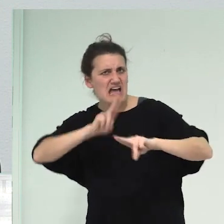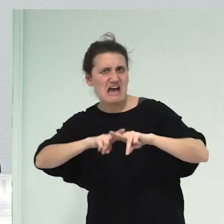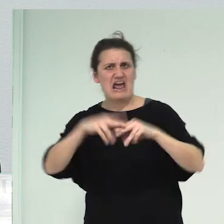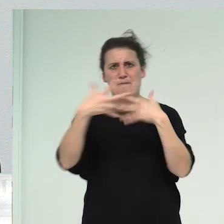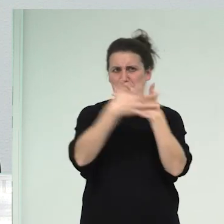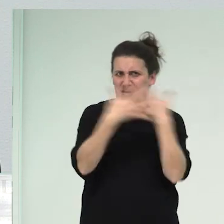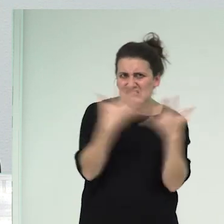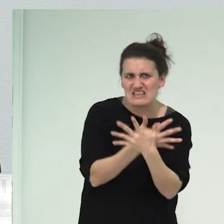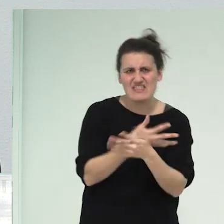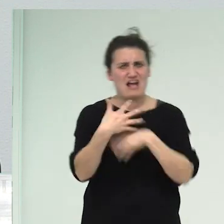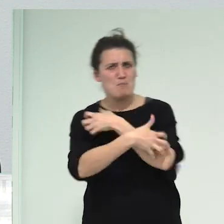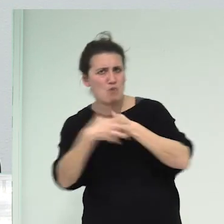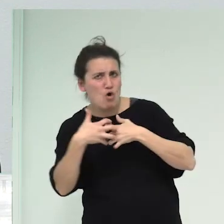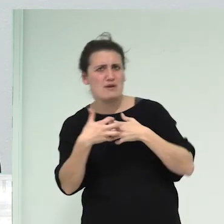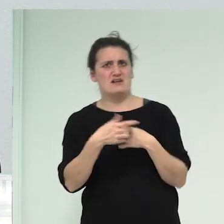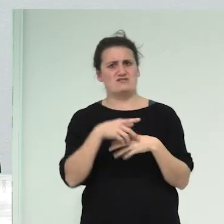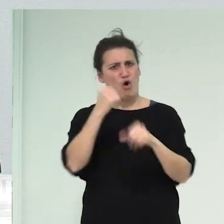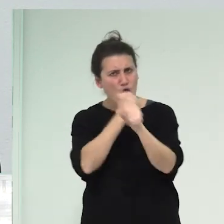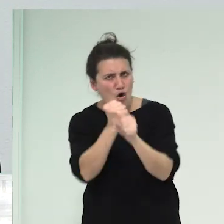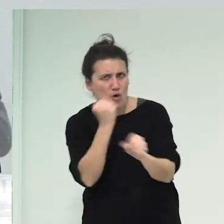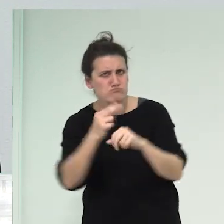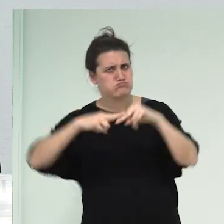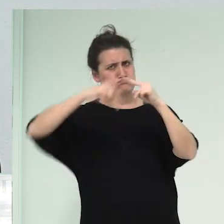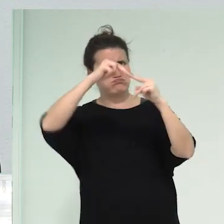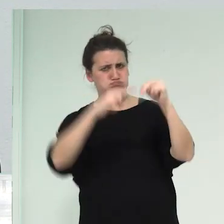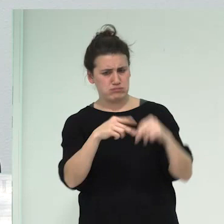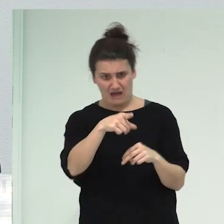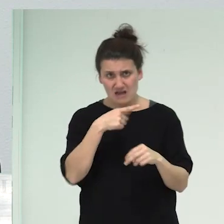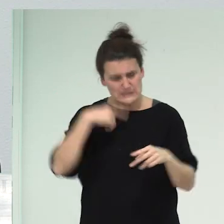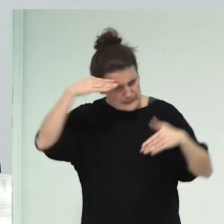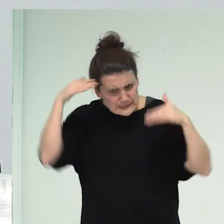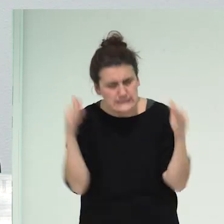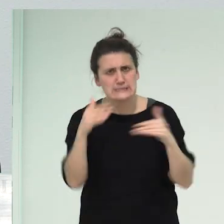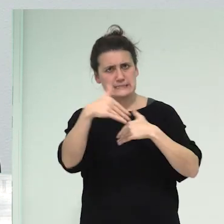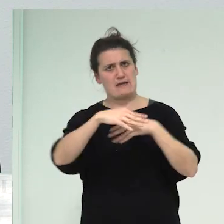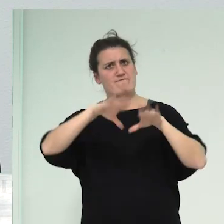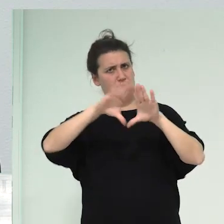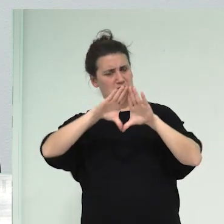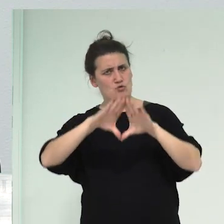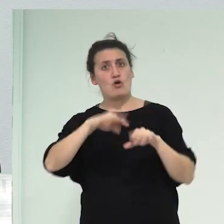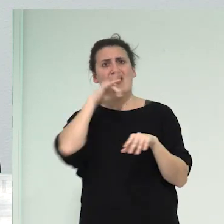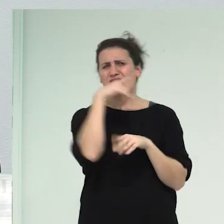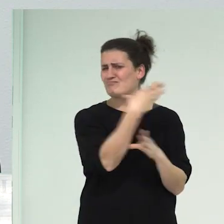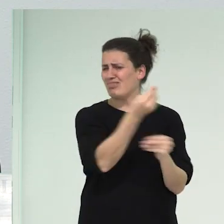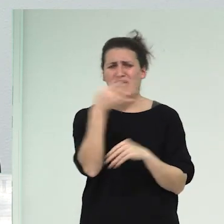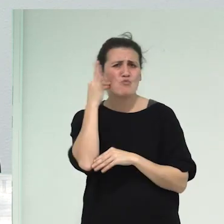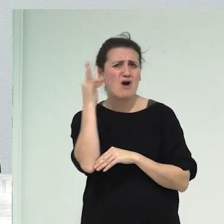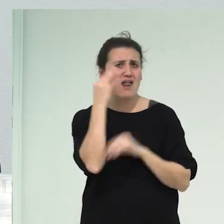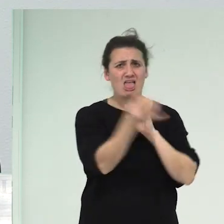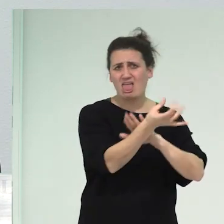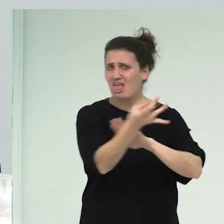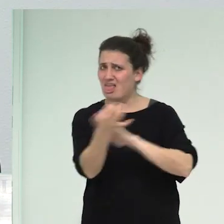mestizas empobrecidas, obreras, que se oponen a eso. Y una gran cantidad de mujeres